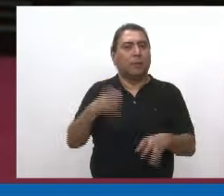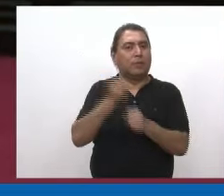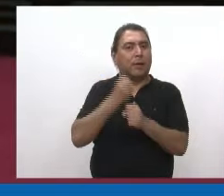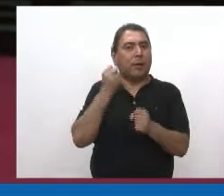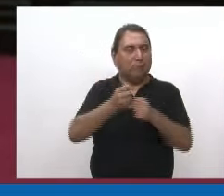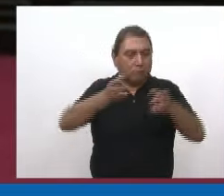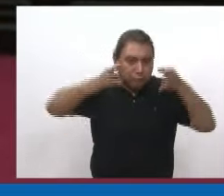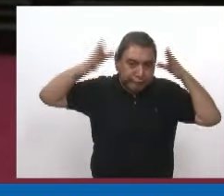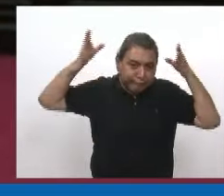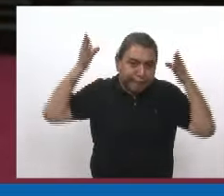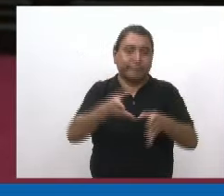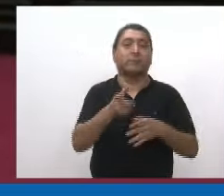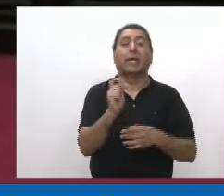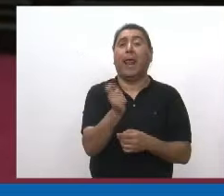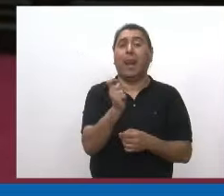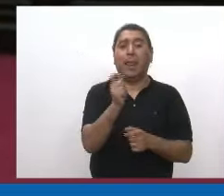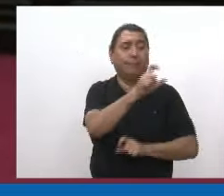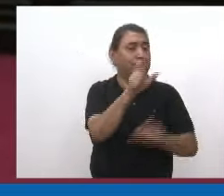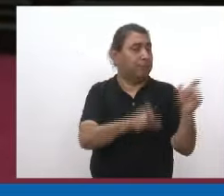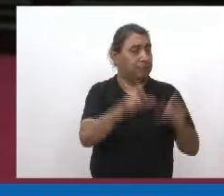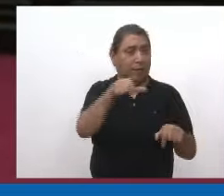Por supuesto,